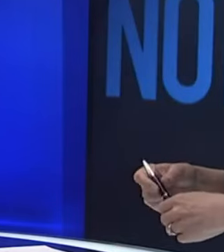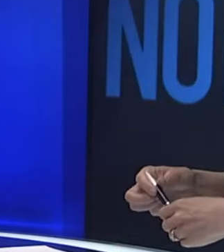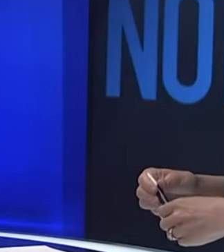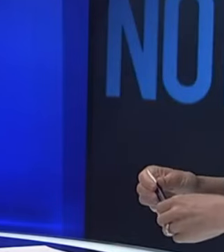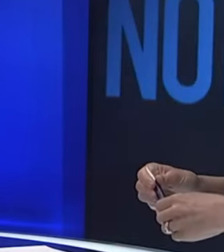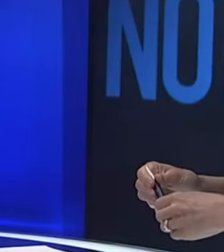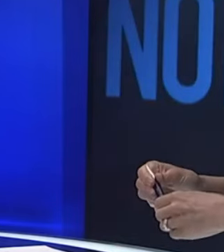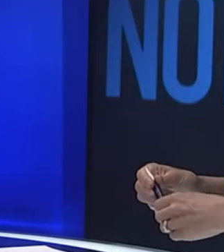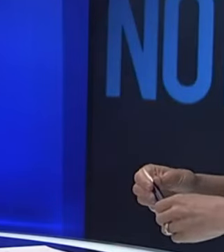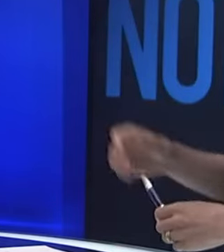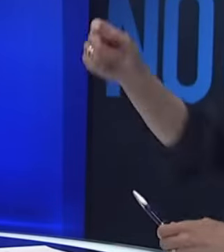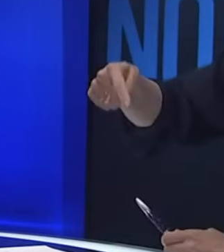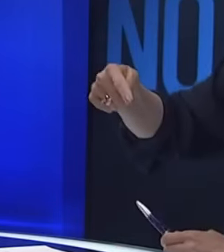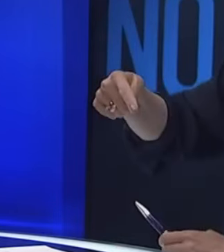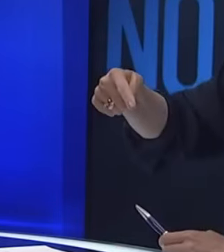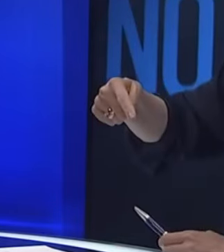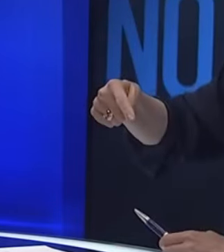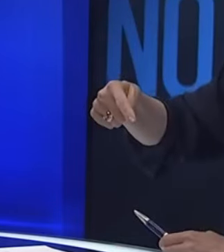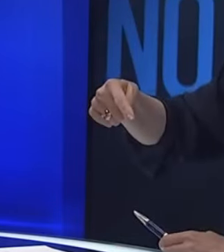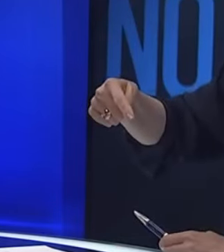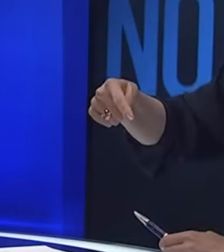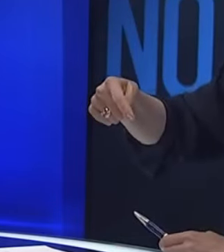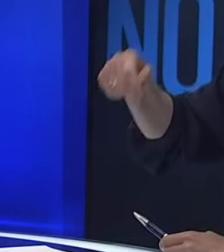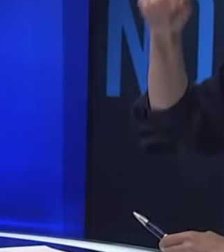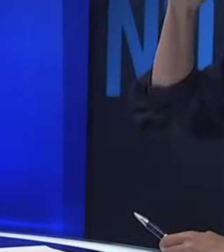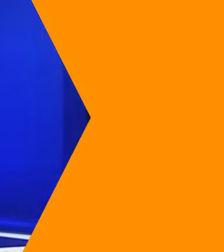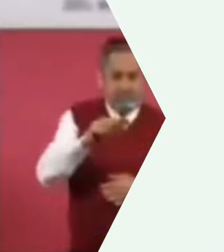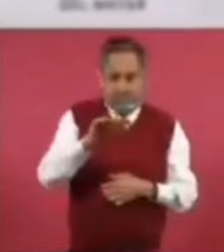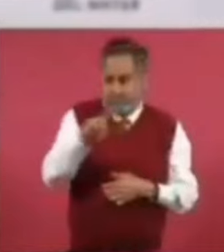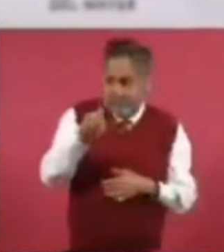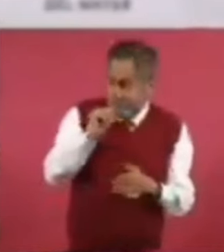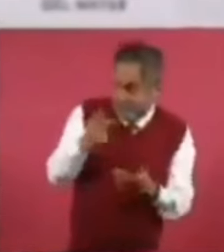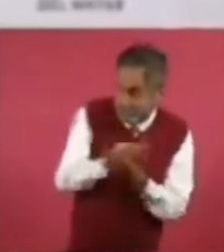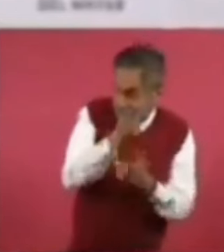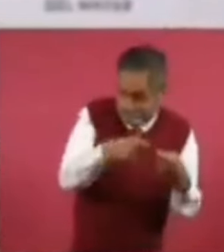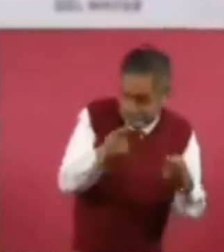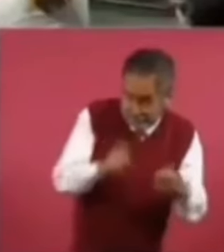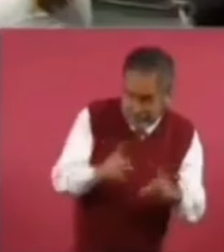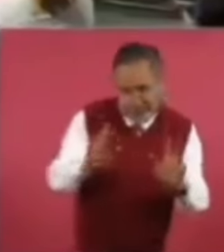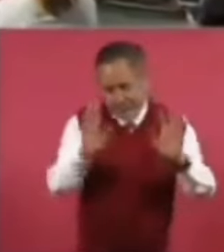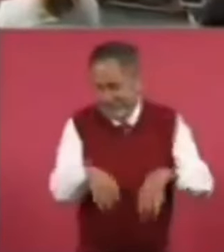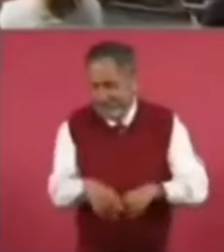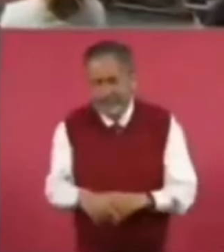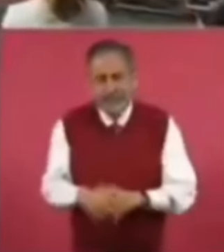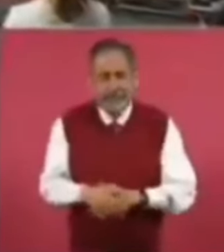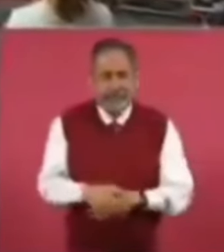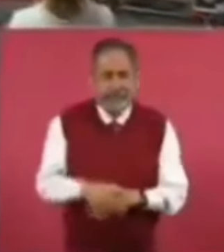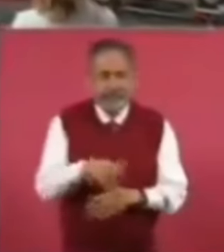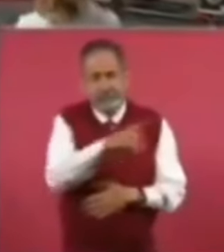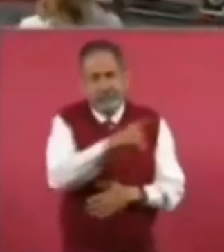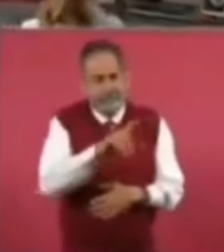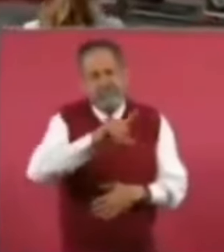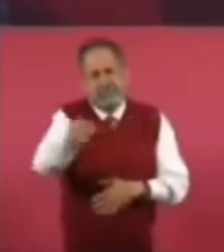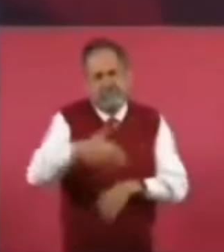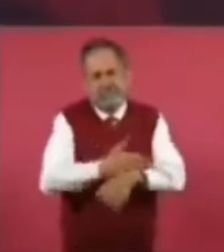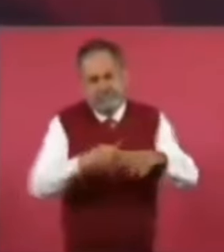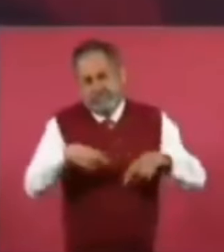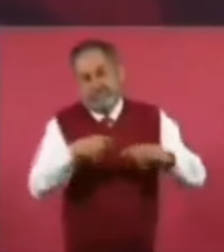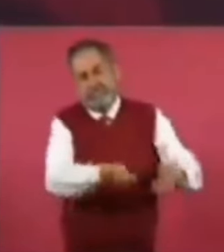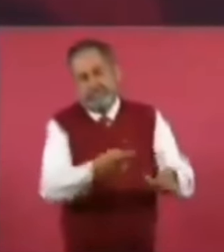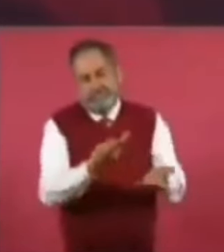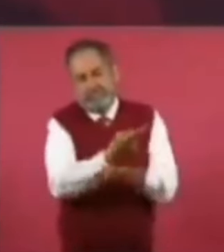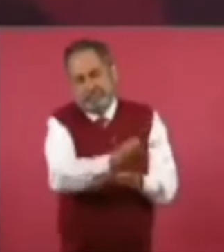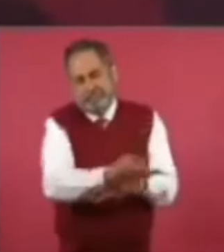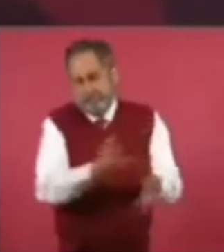lo documentan ustedes. Él mismo lo está diciendo. Vamos a ir a la conferencia hoy, 12 de agosto de